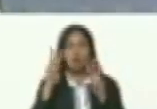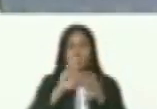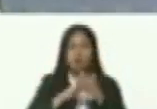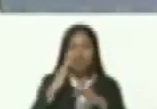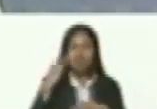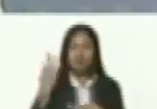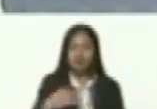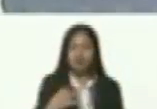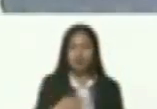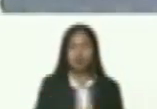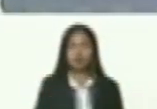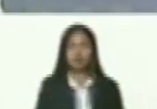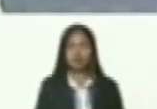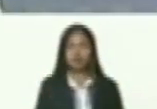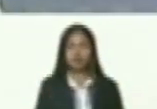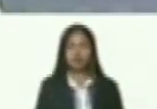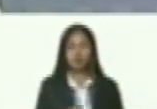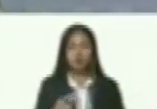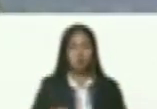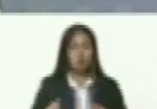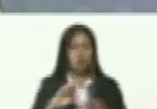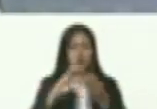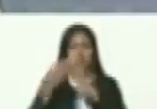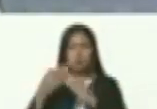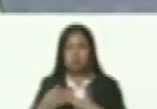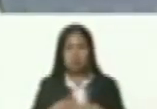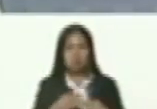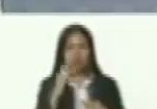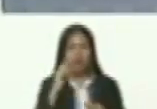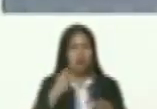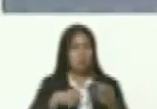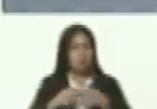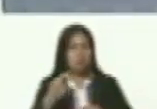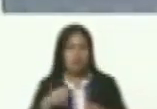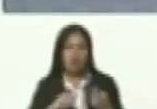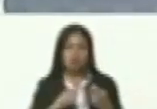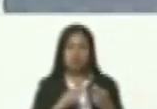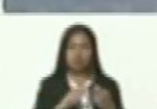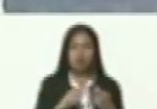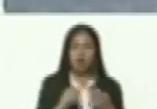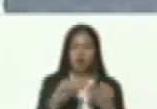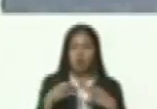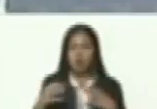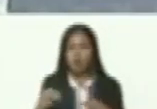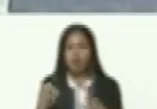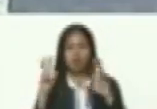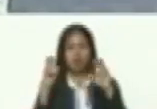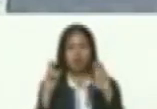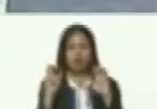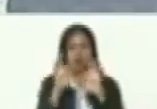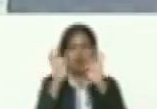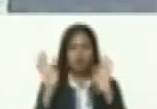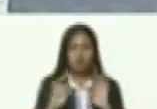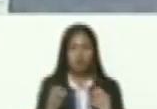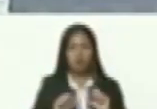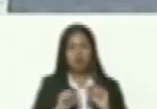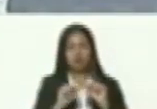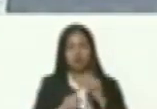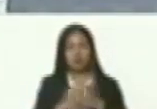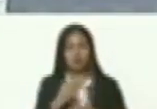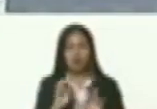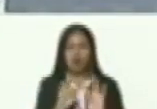verdaderamente es un centro comunitario, comunal, comercial, de nuevo tipo. Y así debe